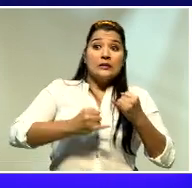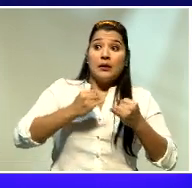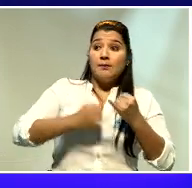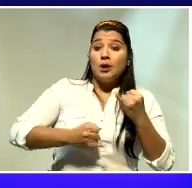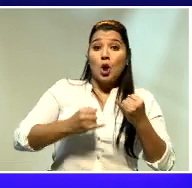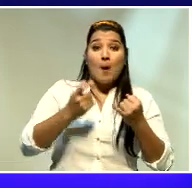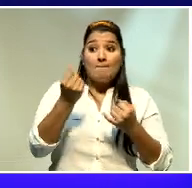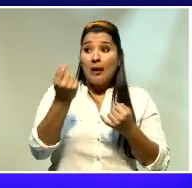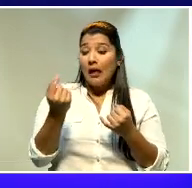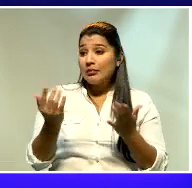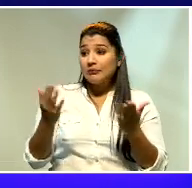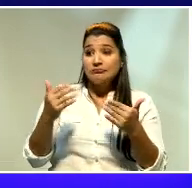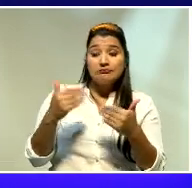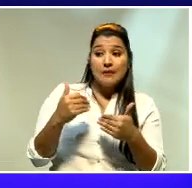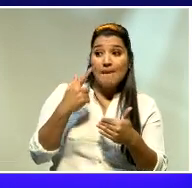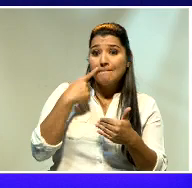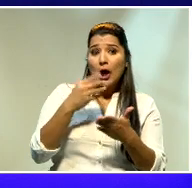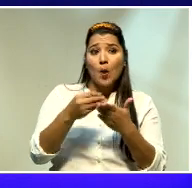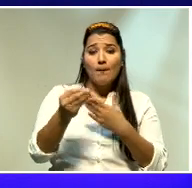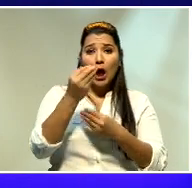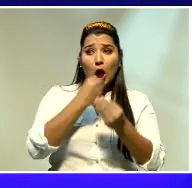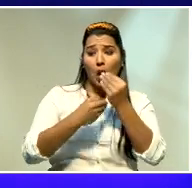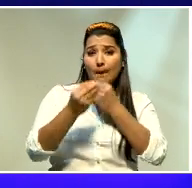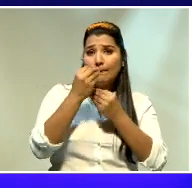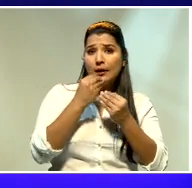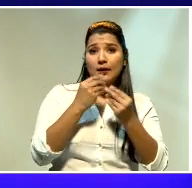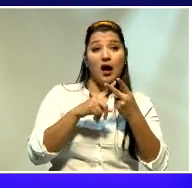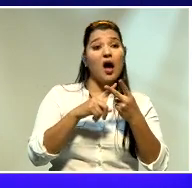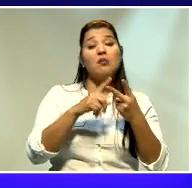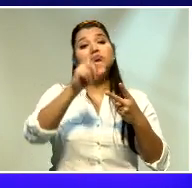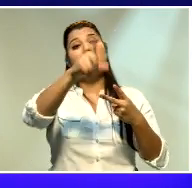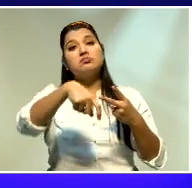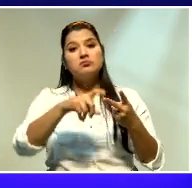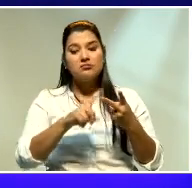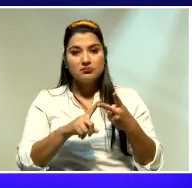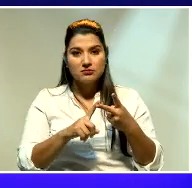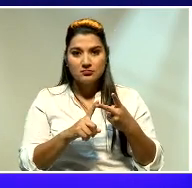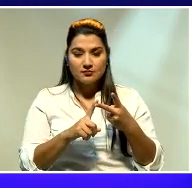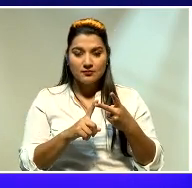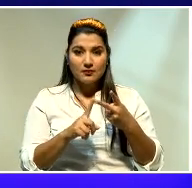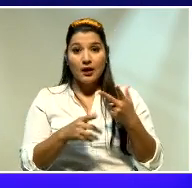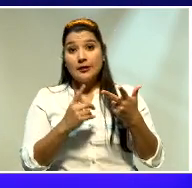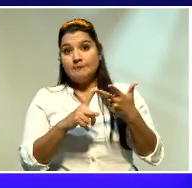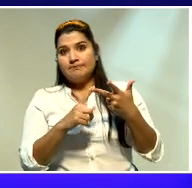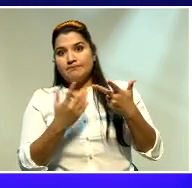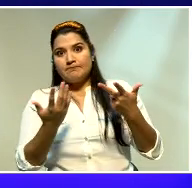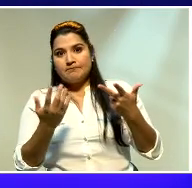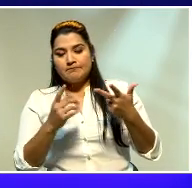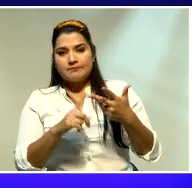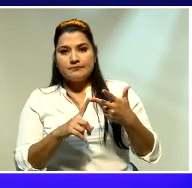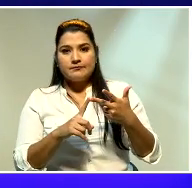acabó la plata para el diario, meterle un tarjetazo.